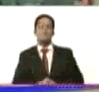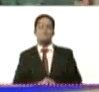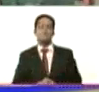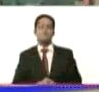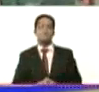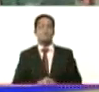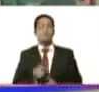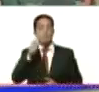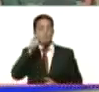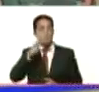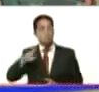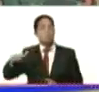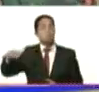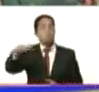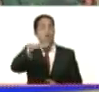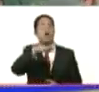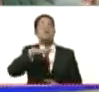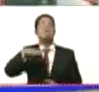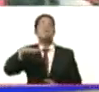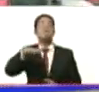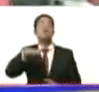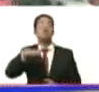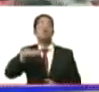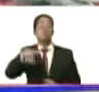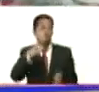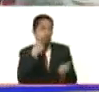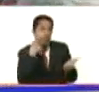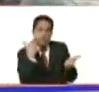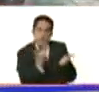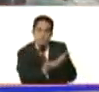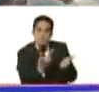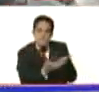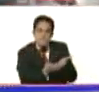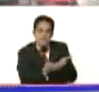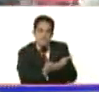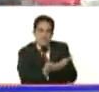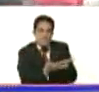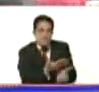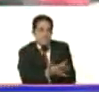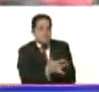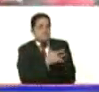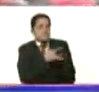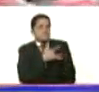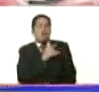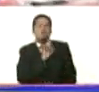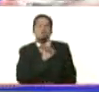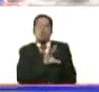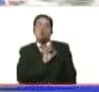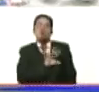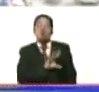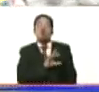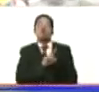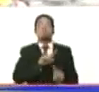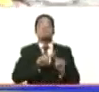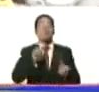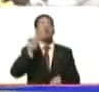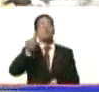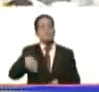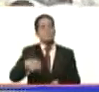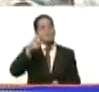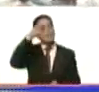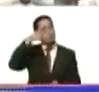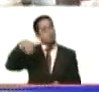Nuestro pueblo lo vivió lleno de dolor, pero también siempre nuestro pueblo rebelde lleno